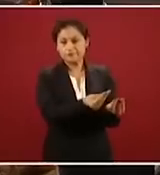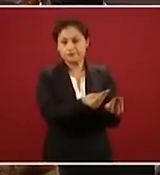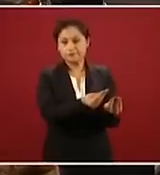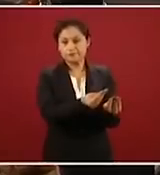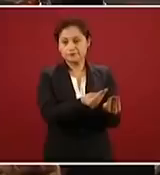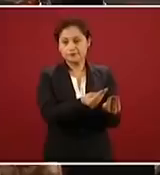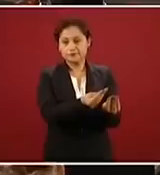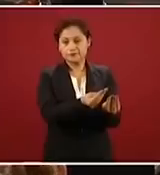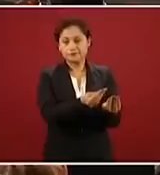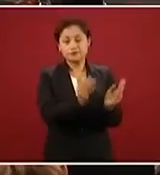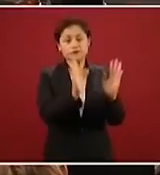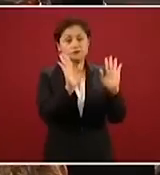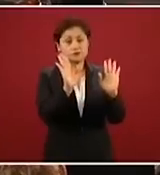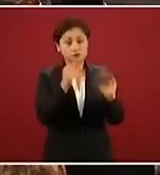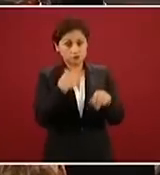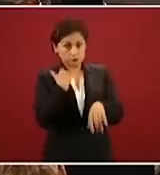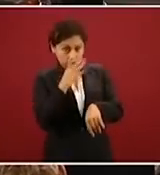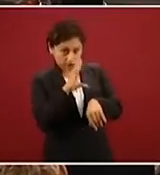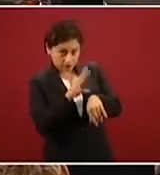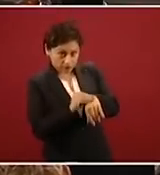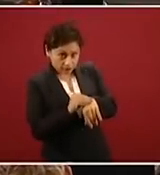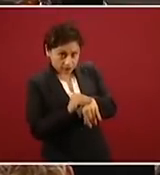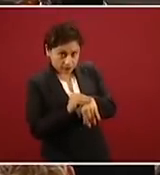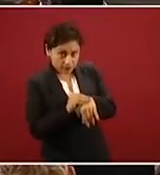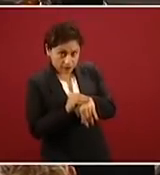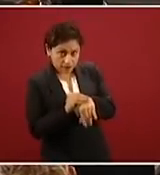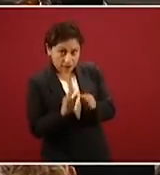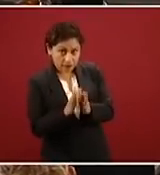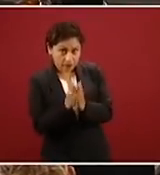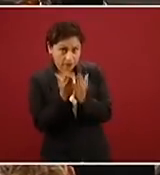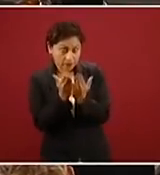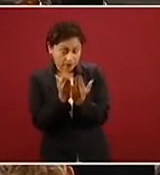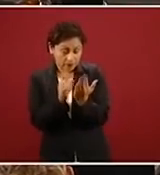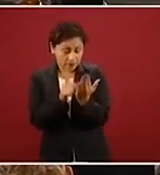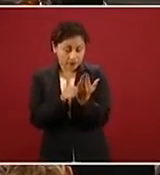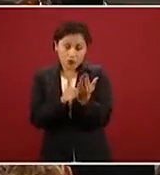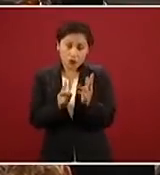un parrafito chiquito de este libro.